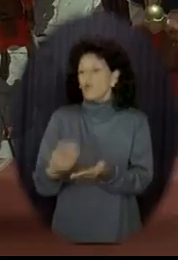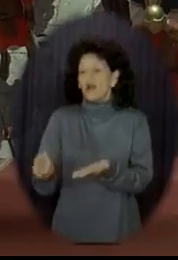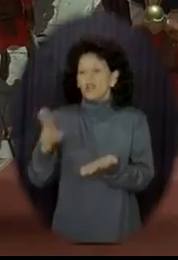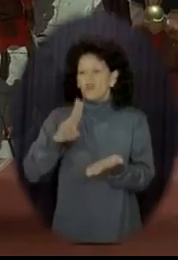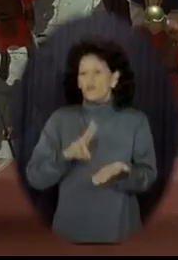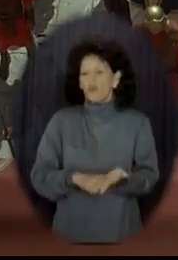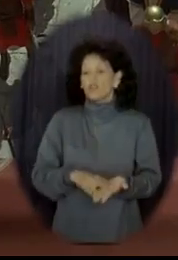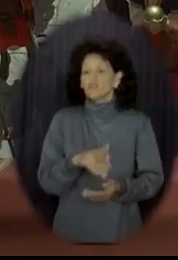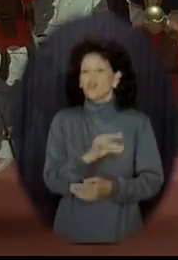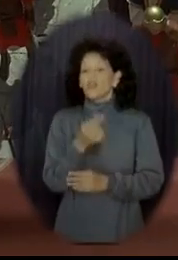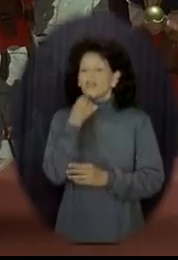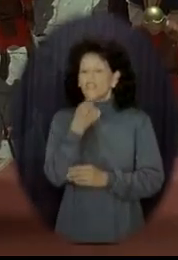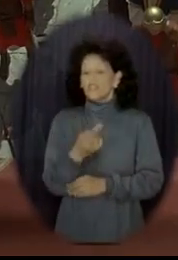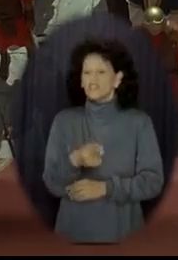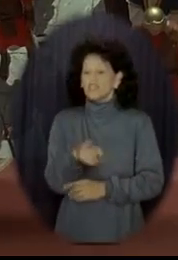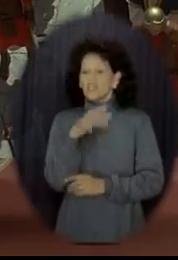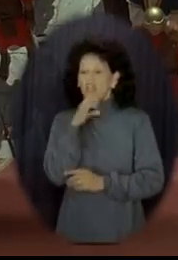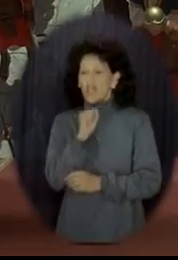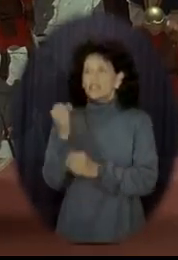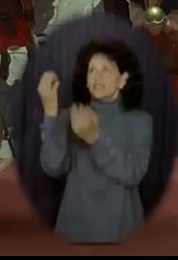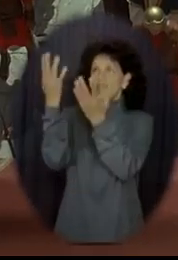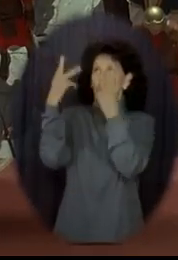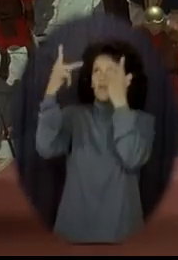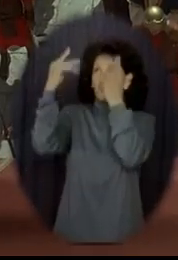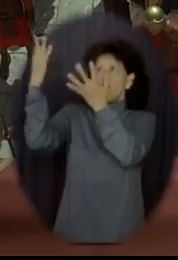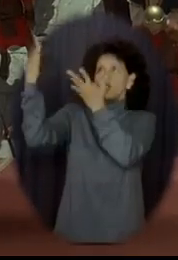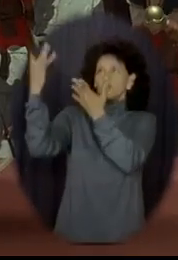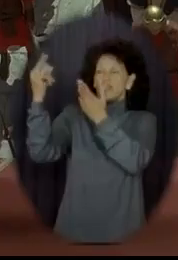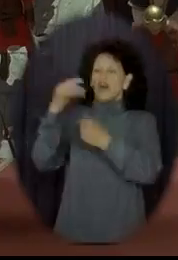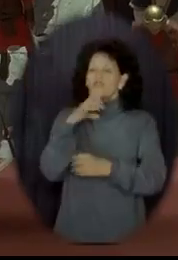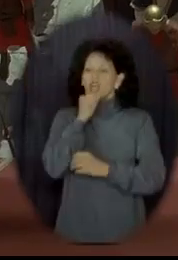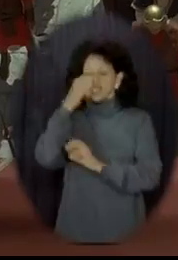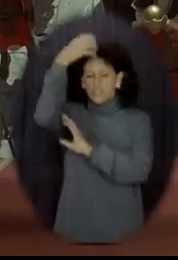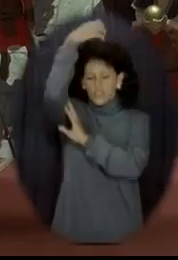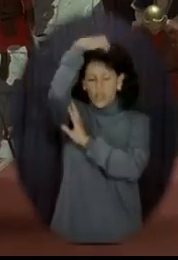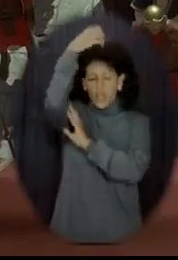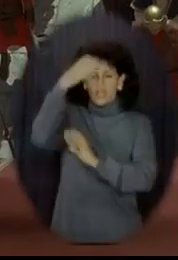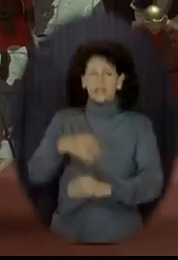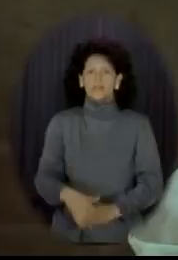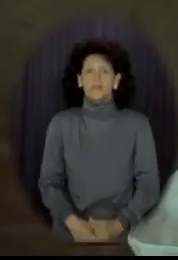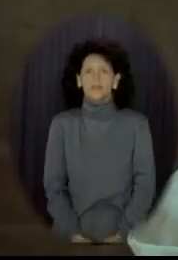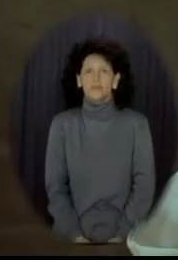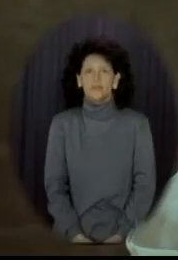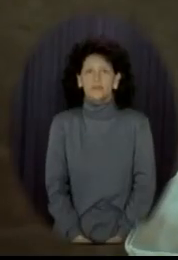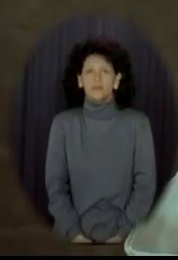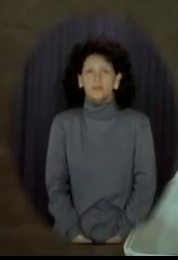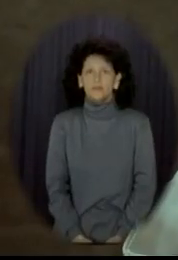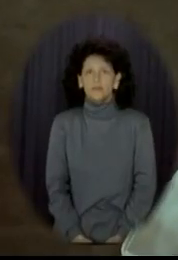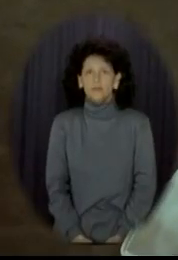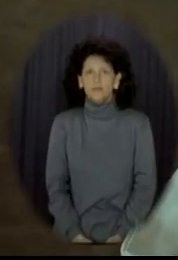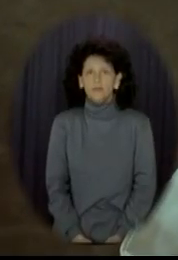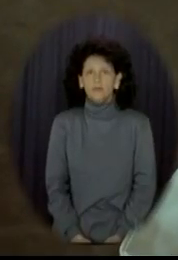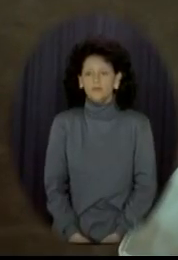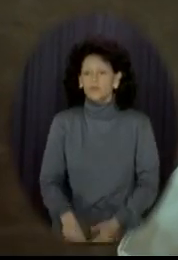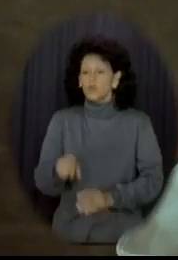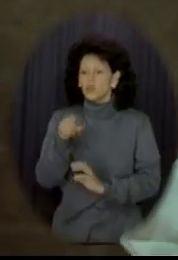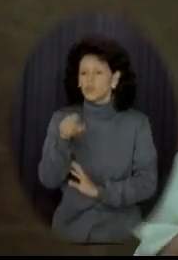que no debemos pagar impuestos al emperador. Y además afirma que es el Mesías, el rey. ¿El rey?